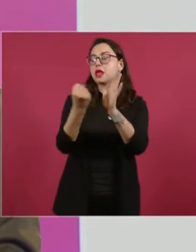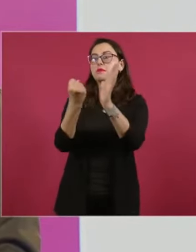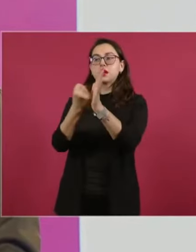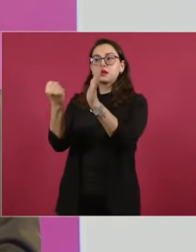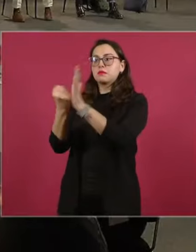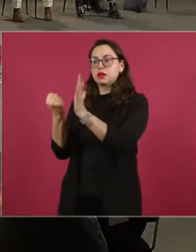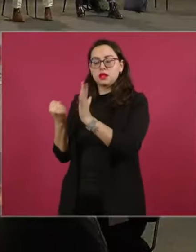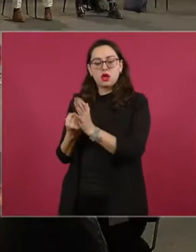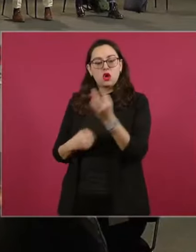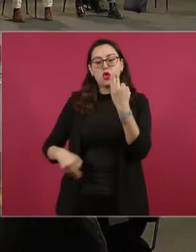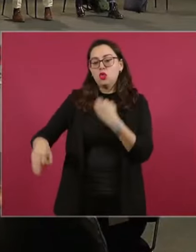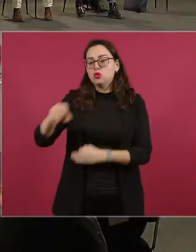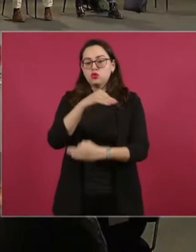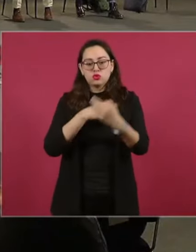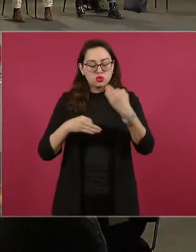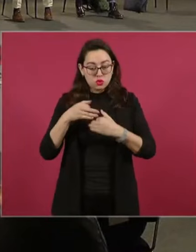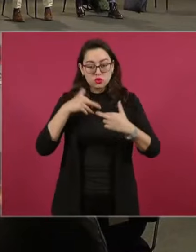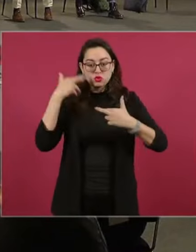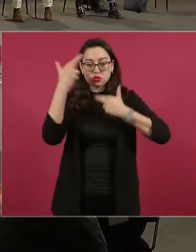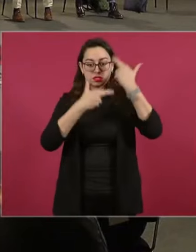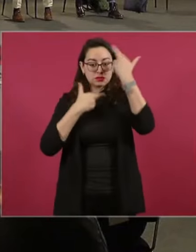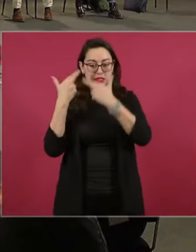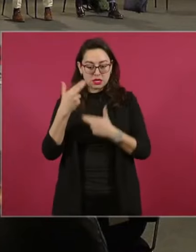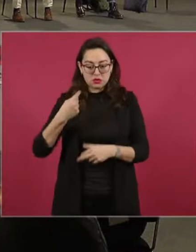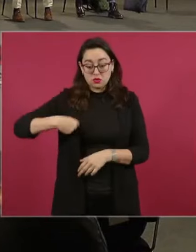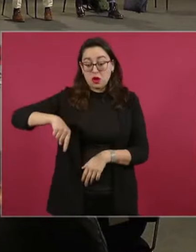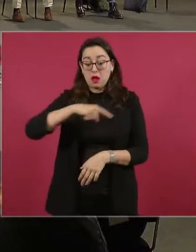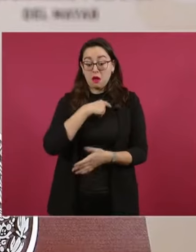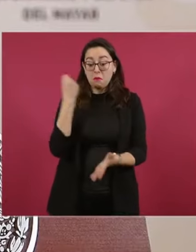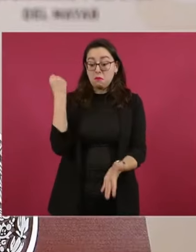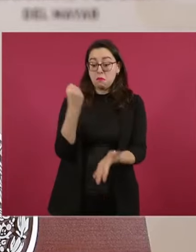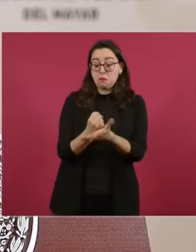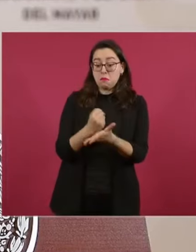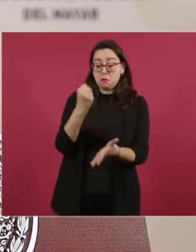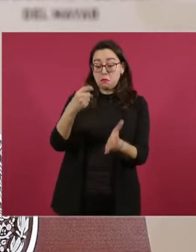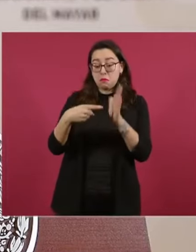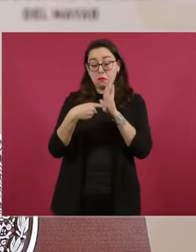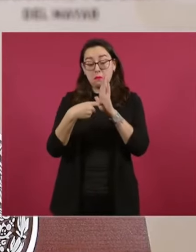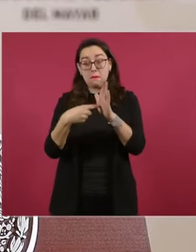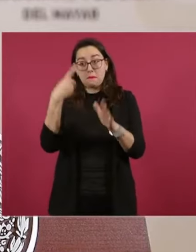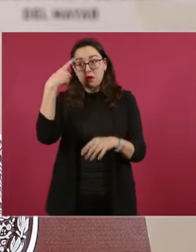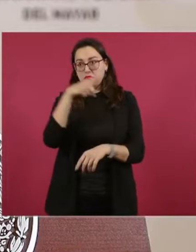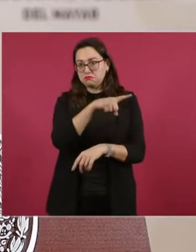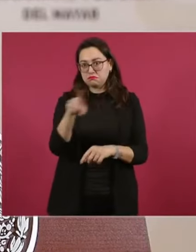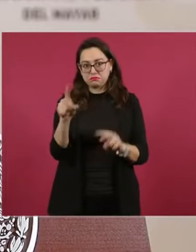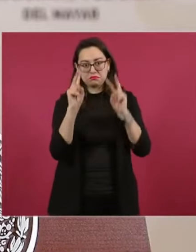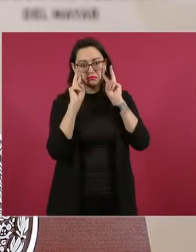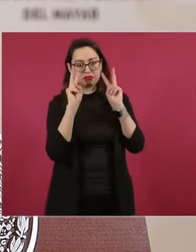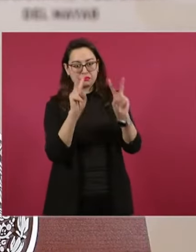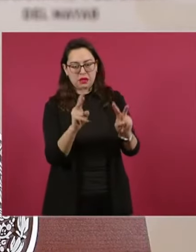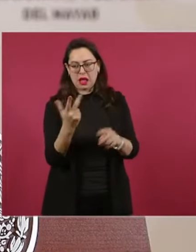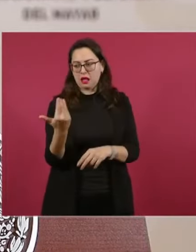autorizadas por nuestra autoridad sanitaria, como son el caso de Pfizer y Moderna.